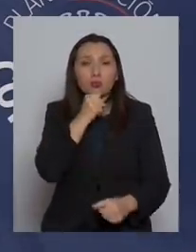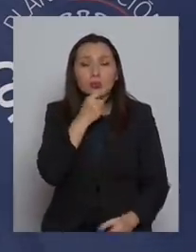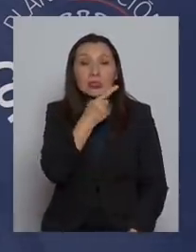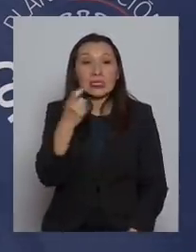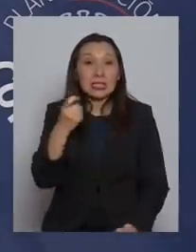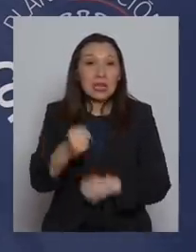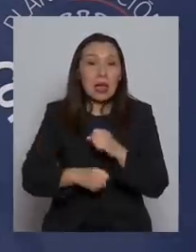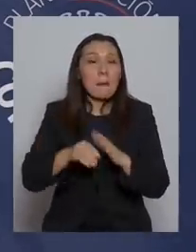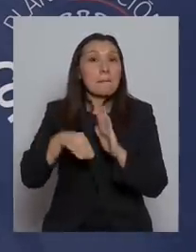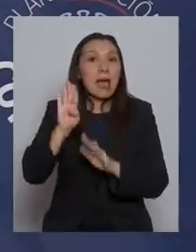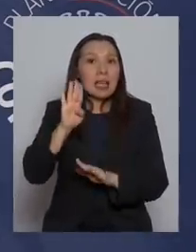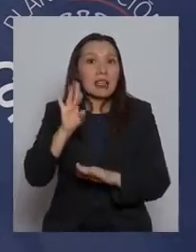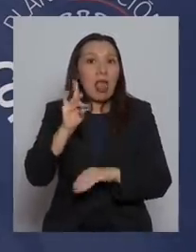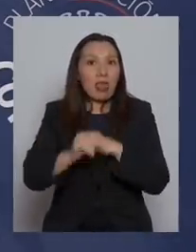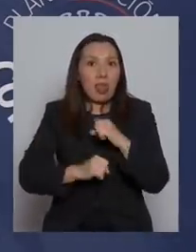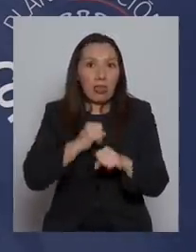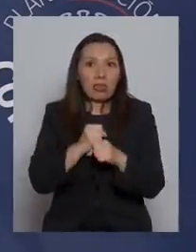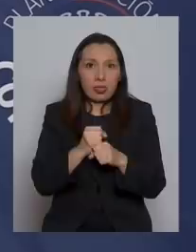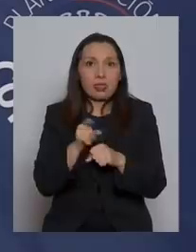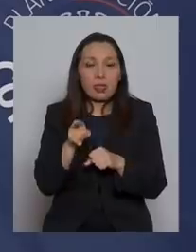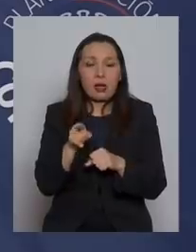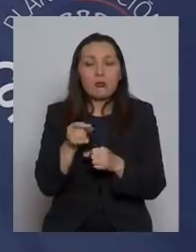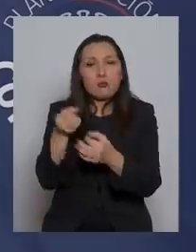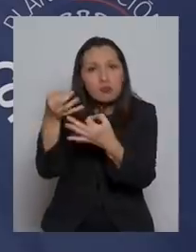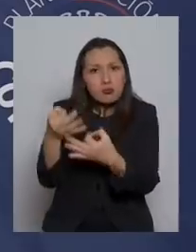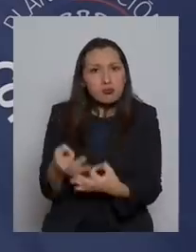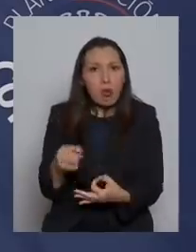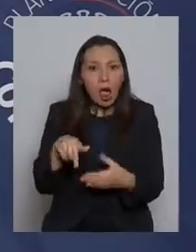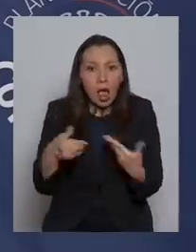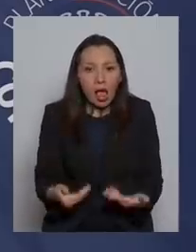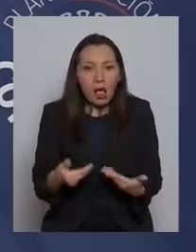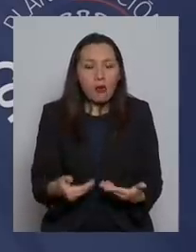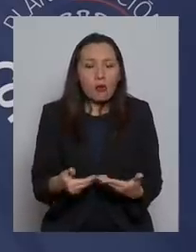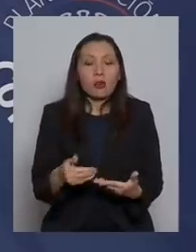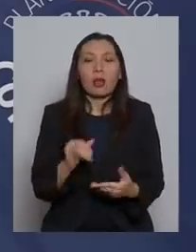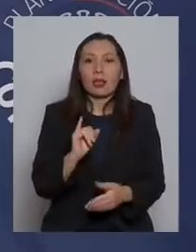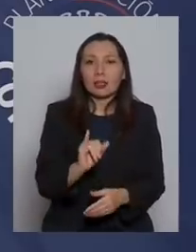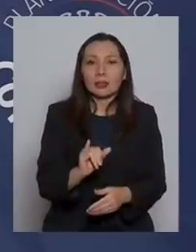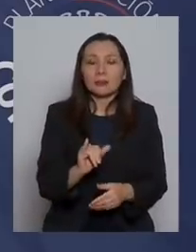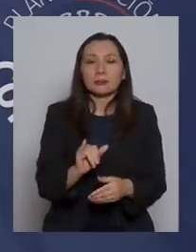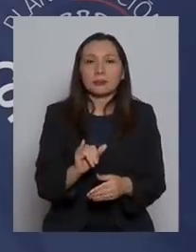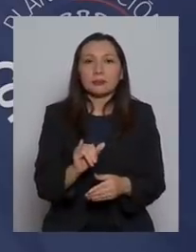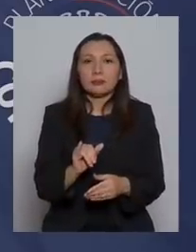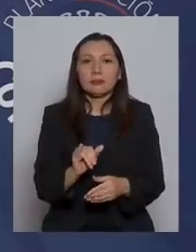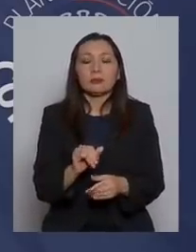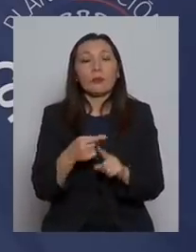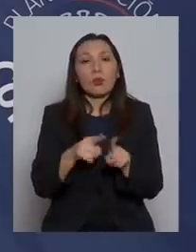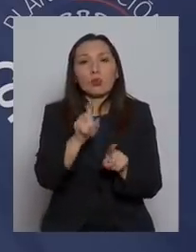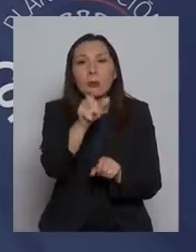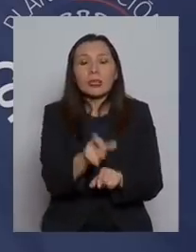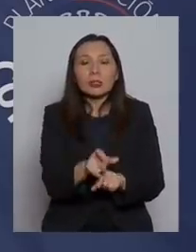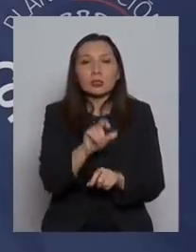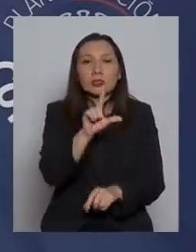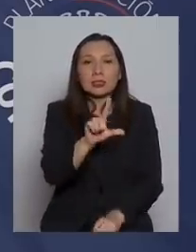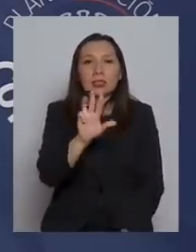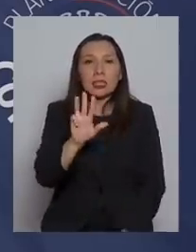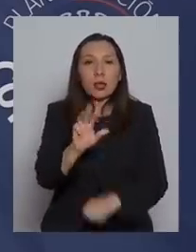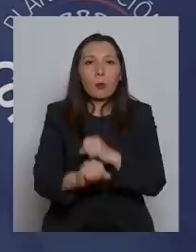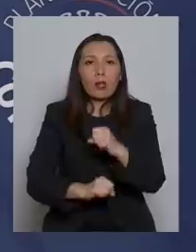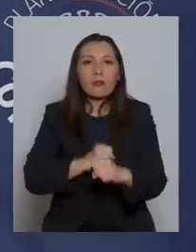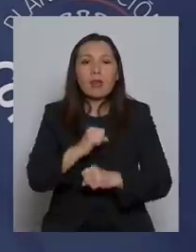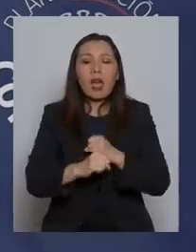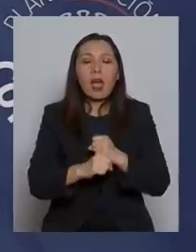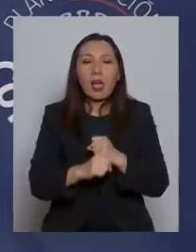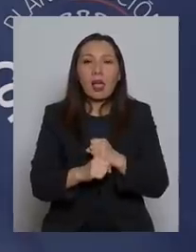es el fallecido de mayor edad que contabilizamos hasta ahora, y otro de 79